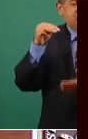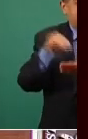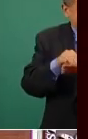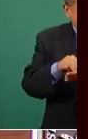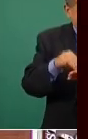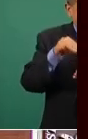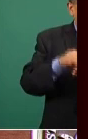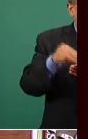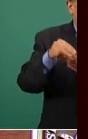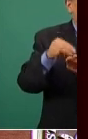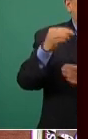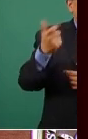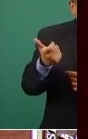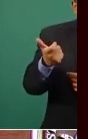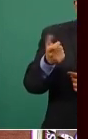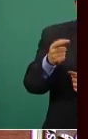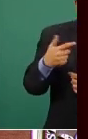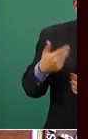pesos